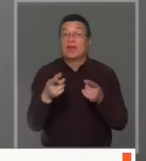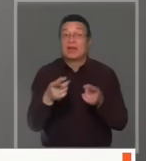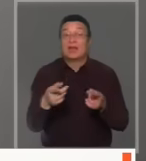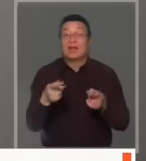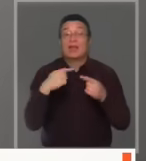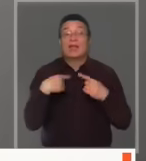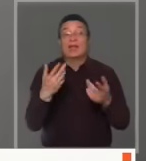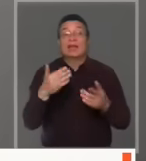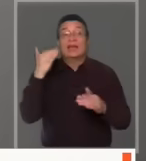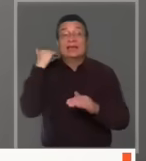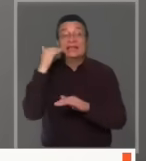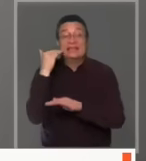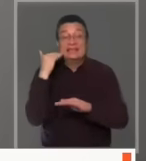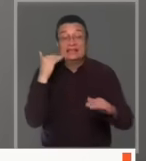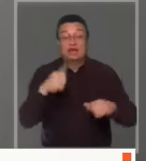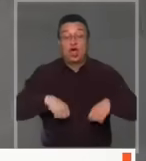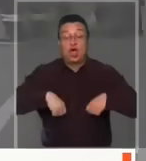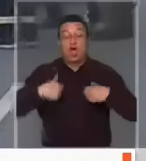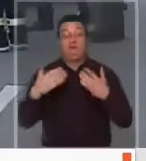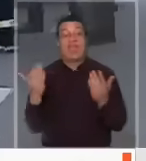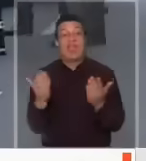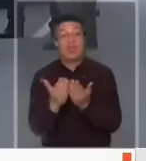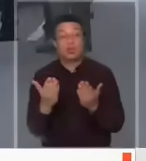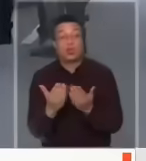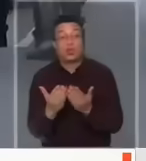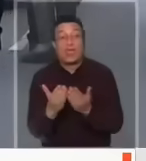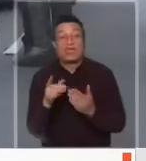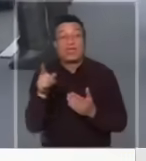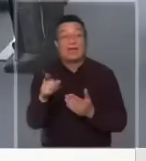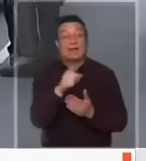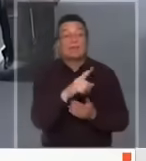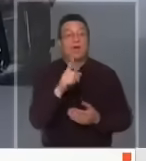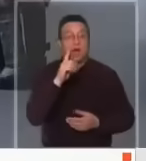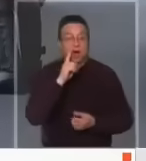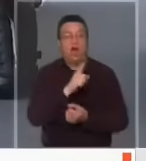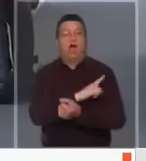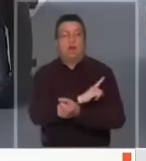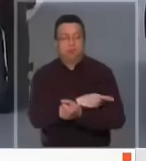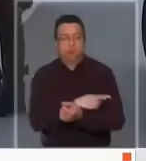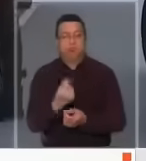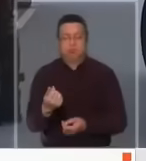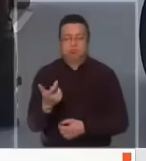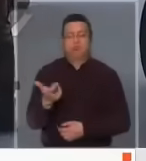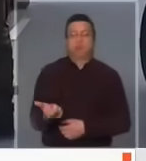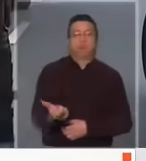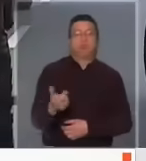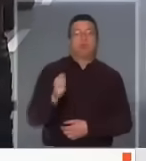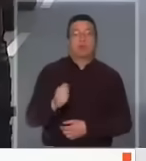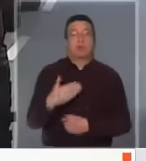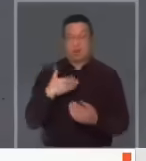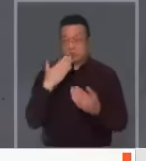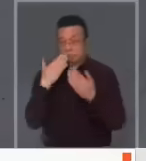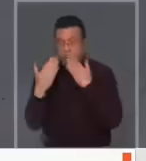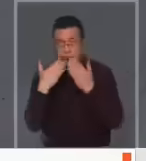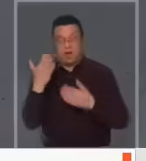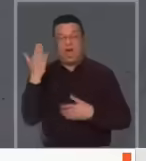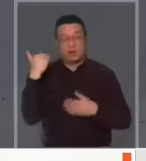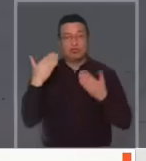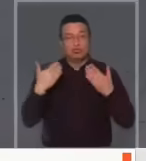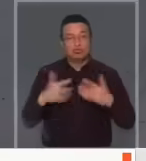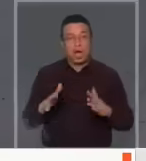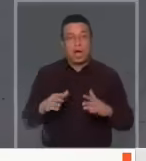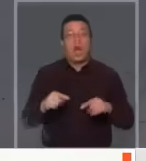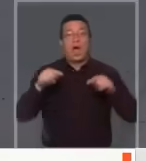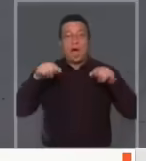que los niños, jóvenes, estudiantes tengan el poder adquisitivo, lo conversamos también en esa oportunidad. Entonces